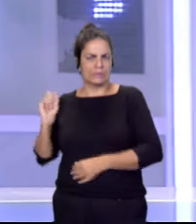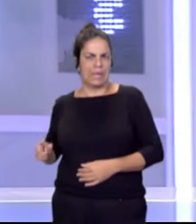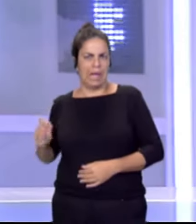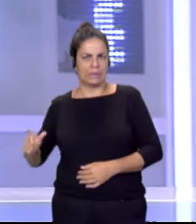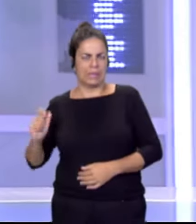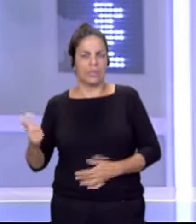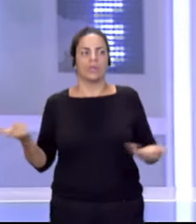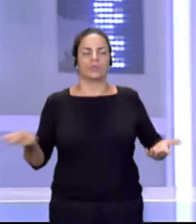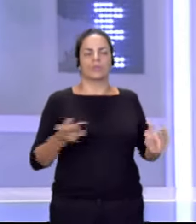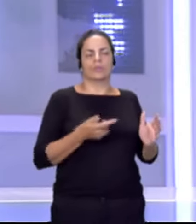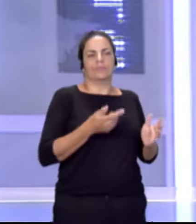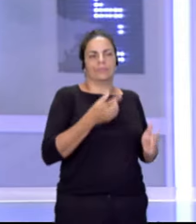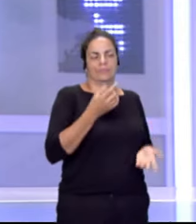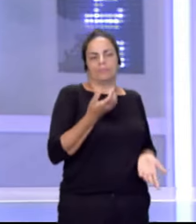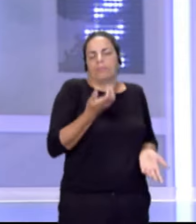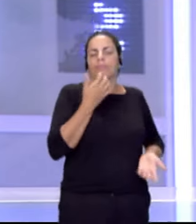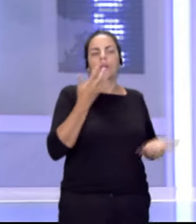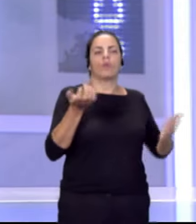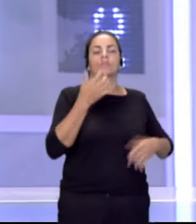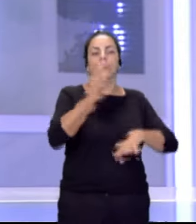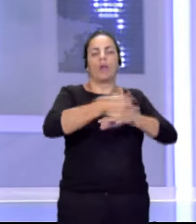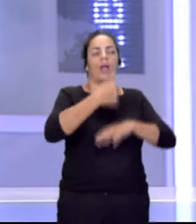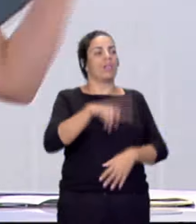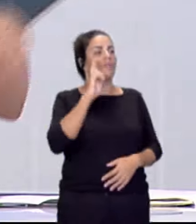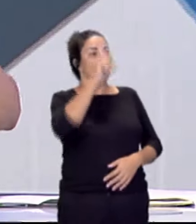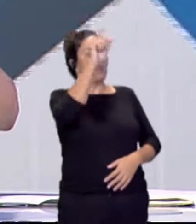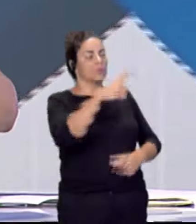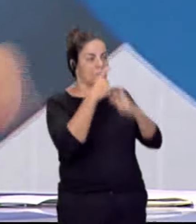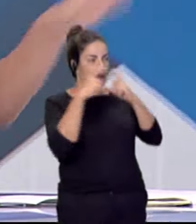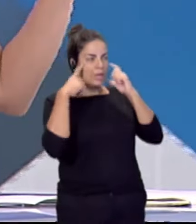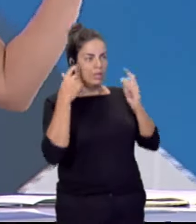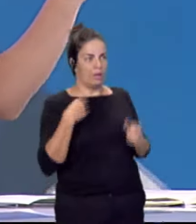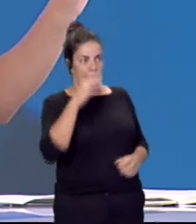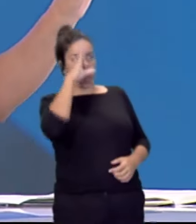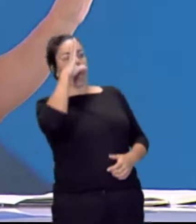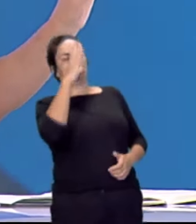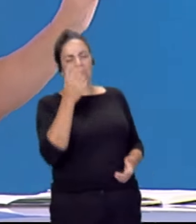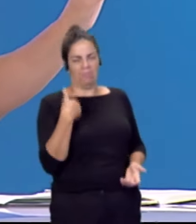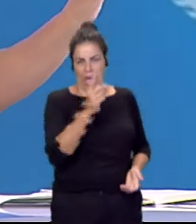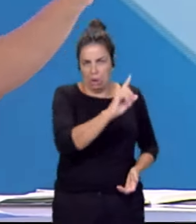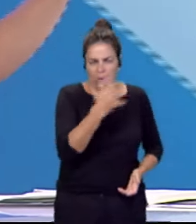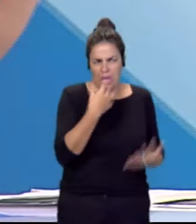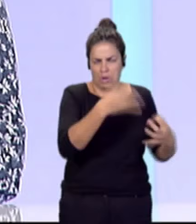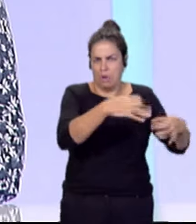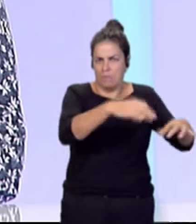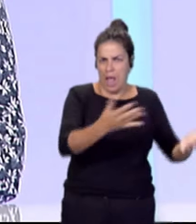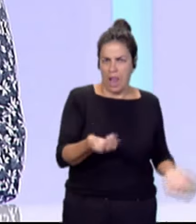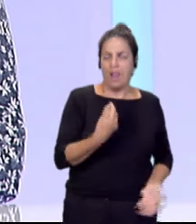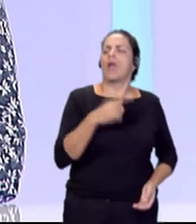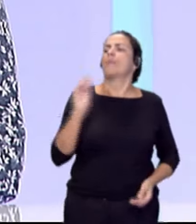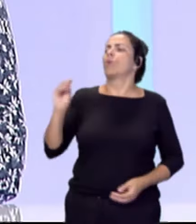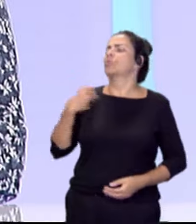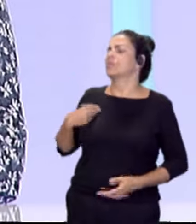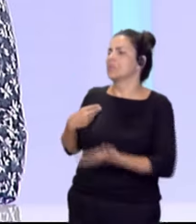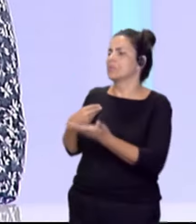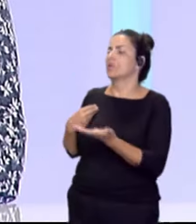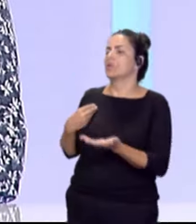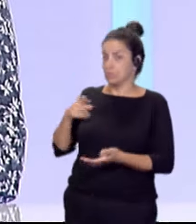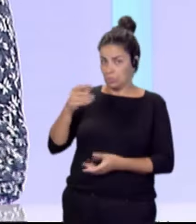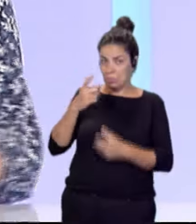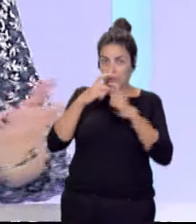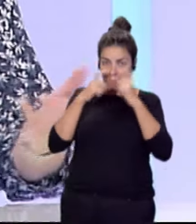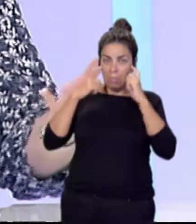lo que no podemos es sorprendernos de que alguien por la calle lo lleve. Le traslado la pregunta a Chicha rápidamente porque sí, vamos a ver un vídeo. Es que es a lo que hay que ir. ¿Tú te pondrías mascarilla